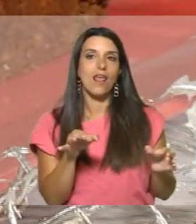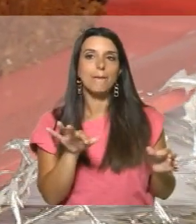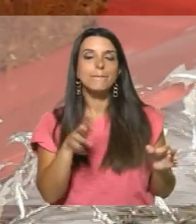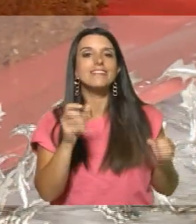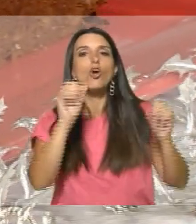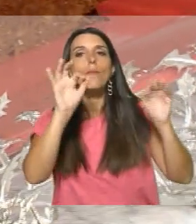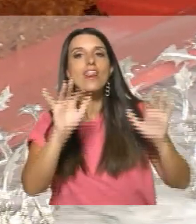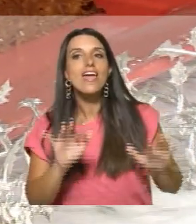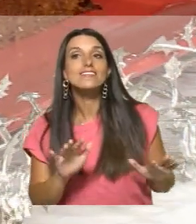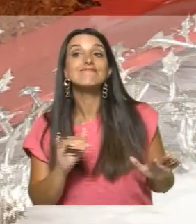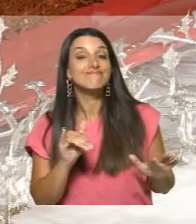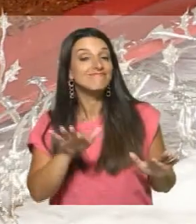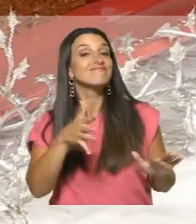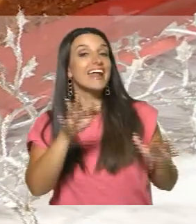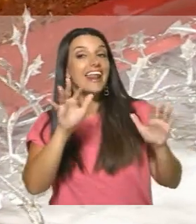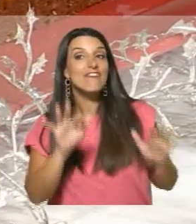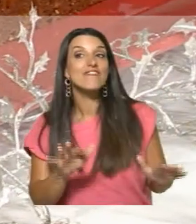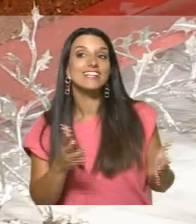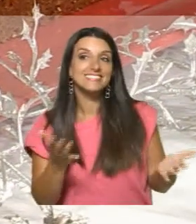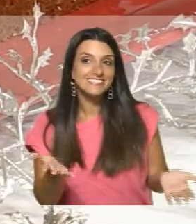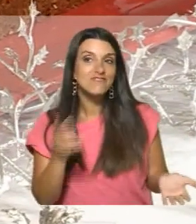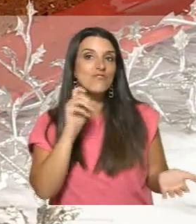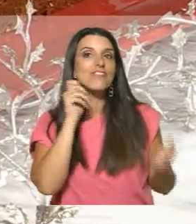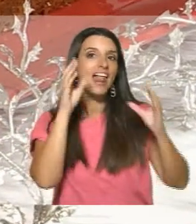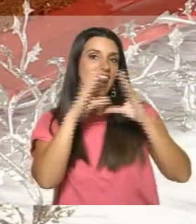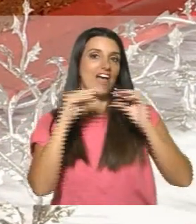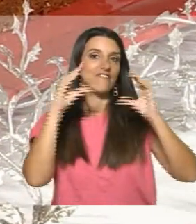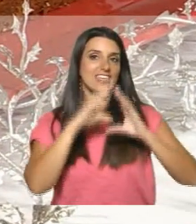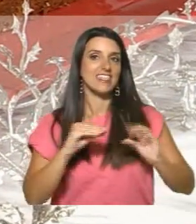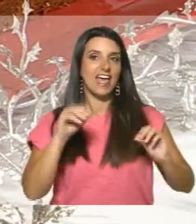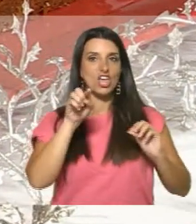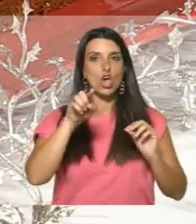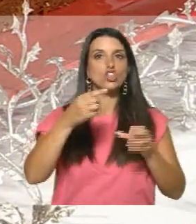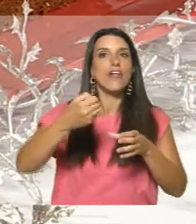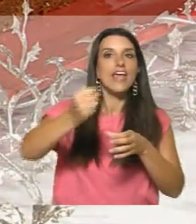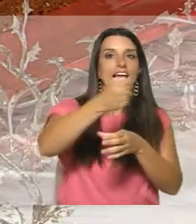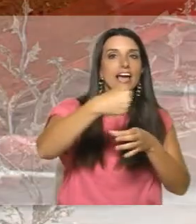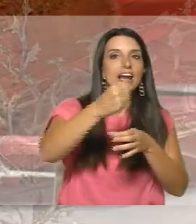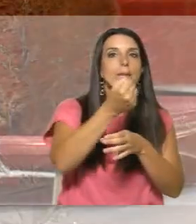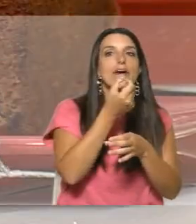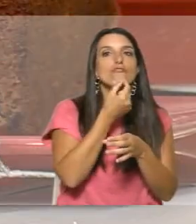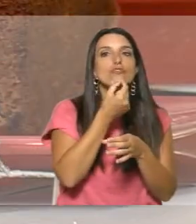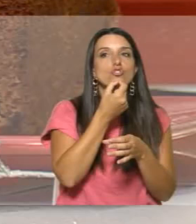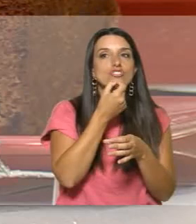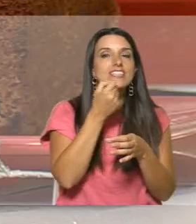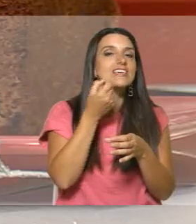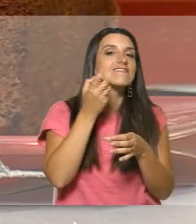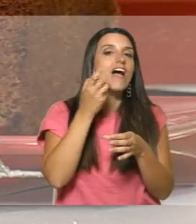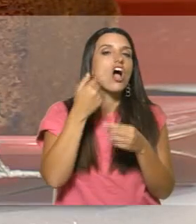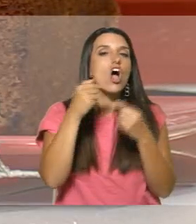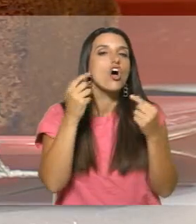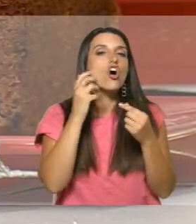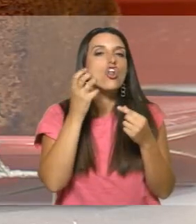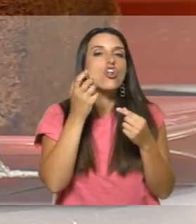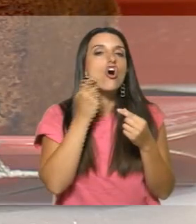nevado. Parece como nevado, claro. Oh, mirá el postre que se ve por allá, ese tiramisú de frutos rojos. Delicioso y tan